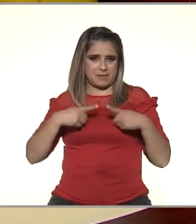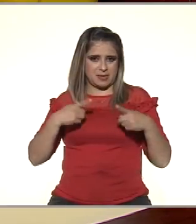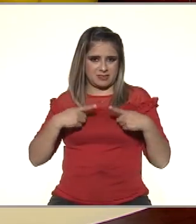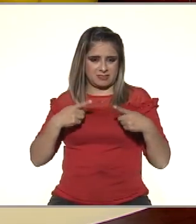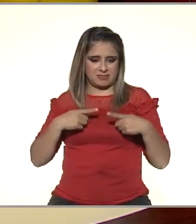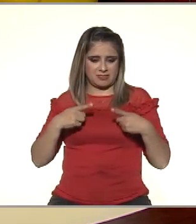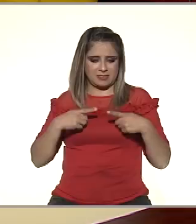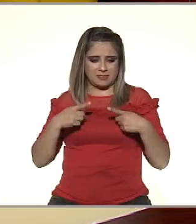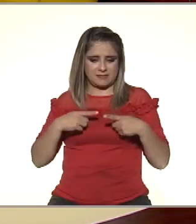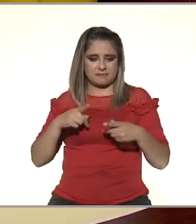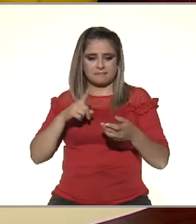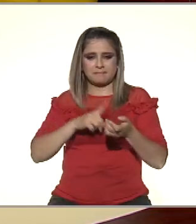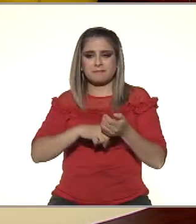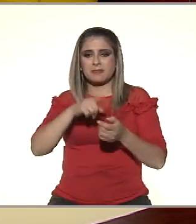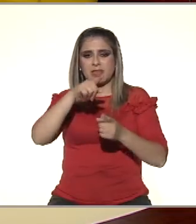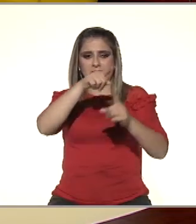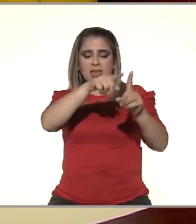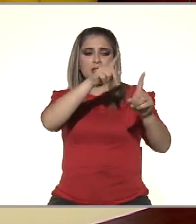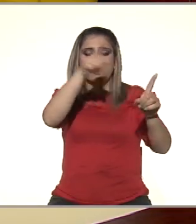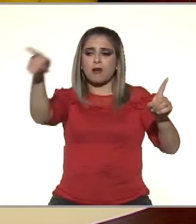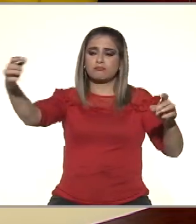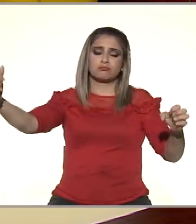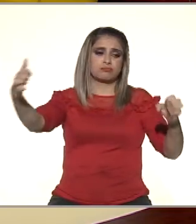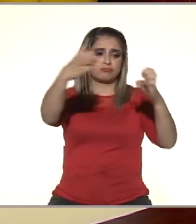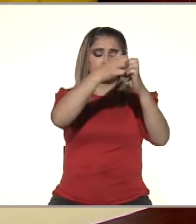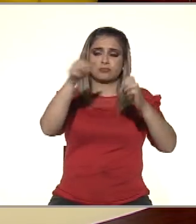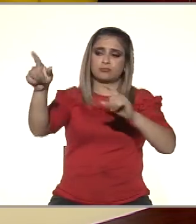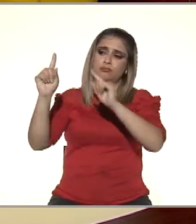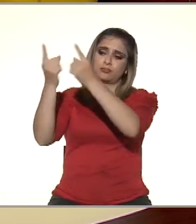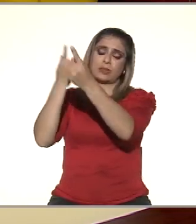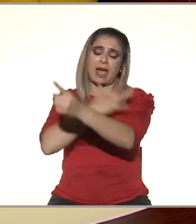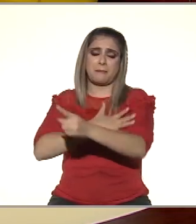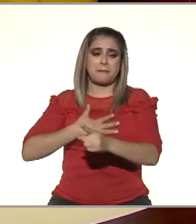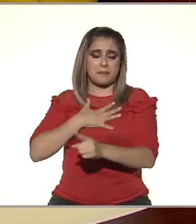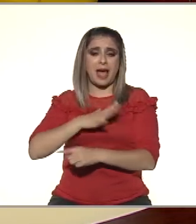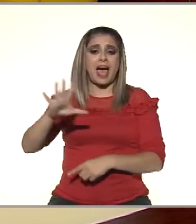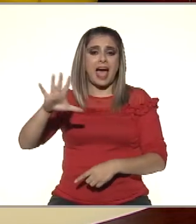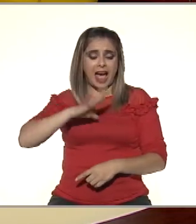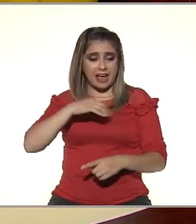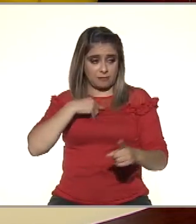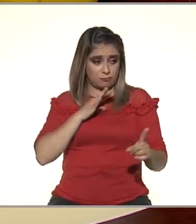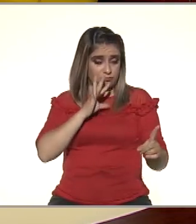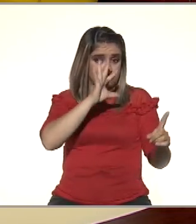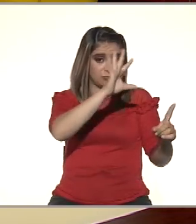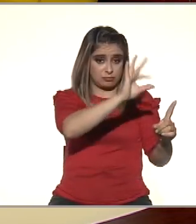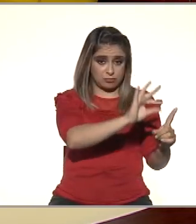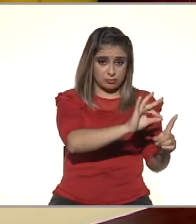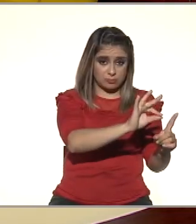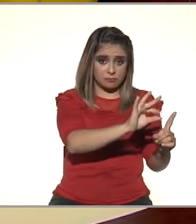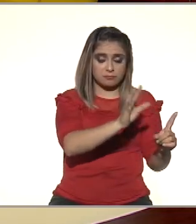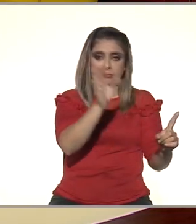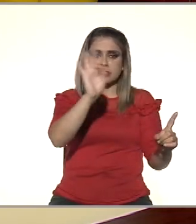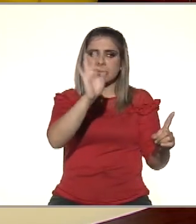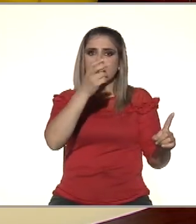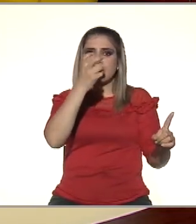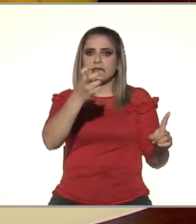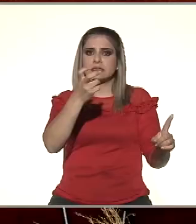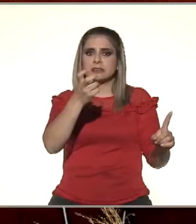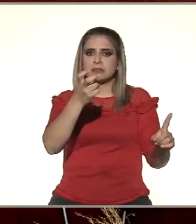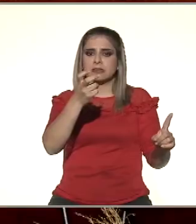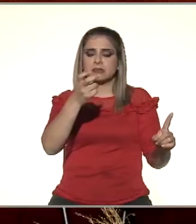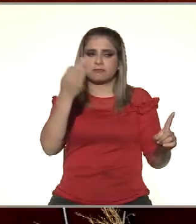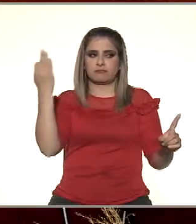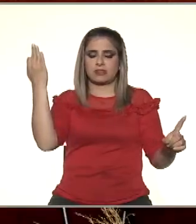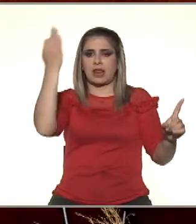A la parte herida. a la parte herida, pues ahí a lo mejor sí hay una traición si no antes se